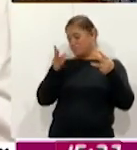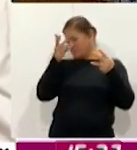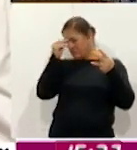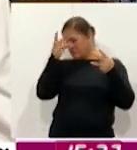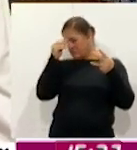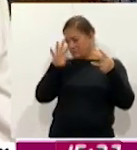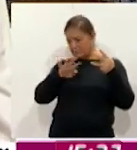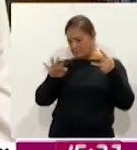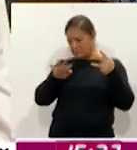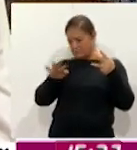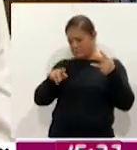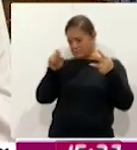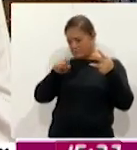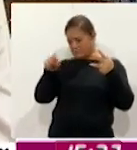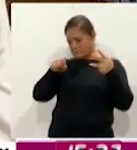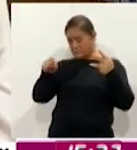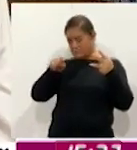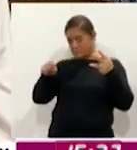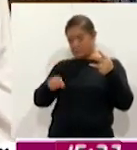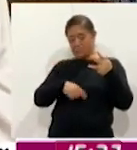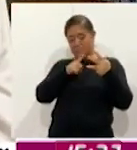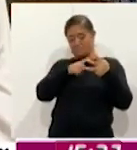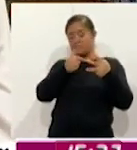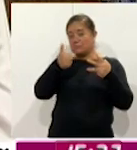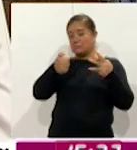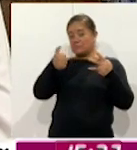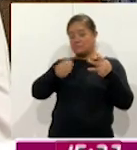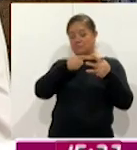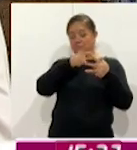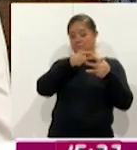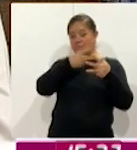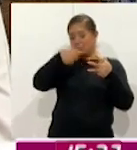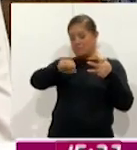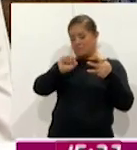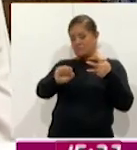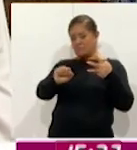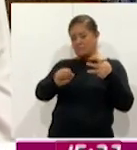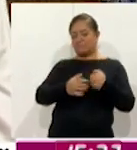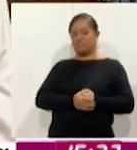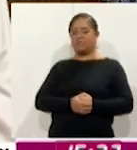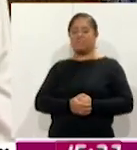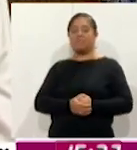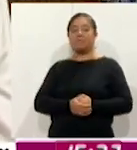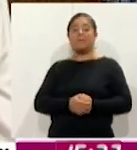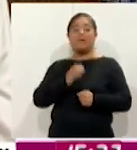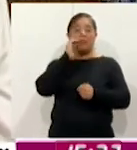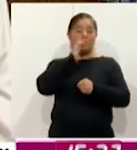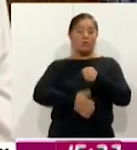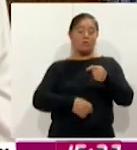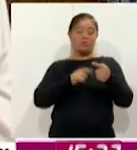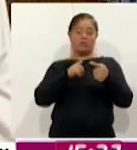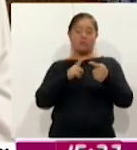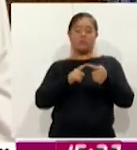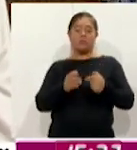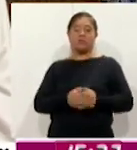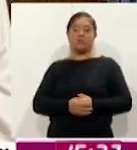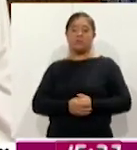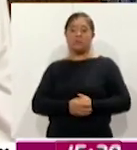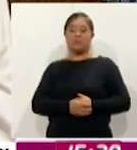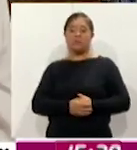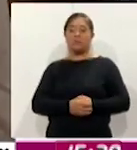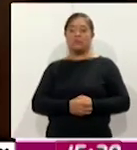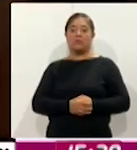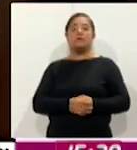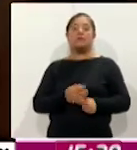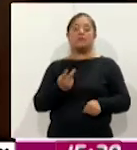personas que no saben leer y escribir, el nivel primaria y el nivel secundaria. Muy bien, y cuando terminan el nivel secundaria, ¿qué